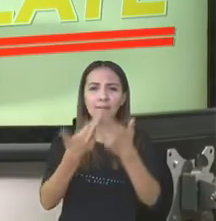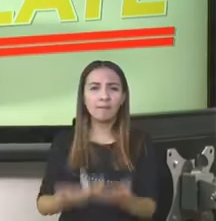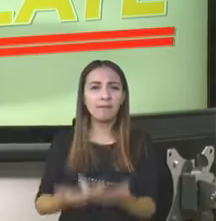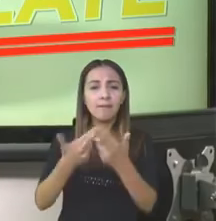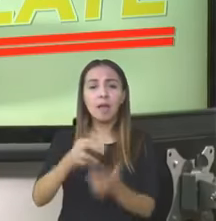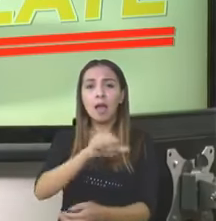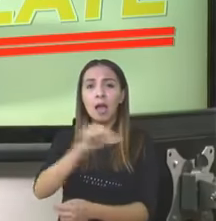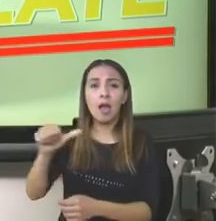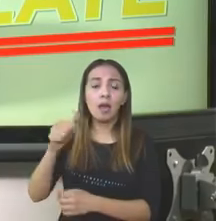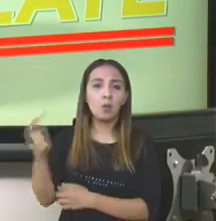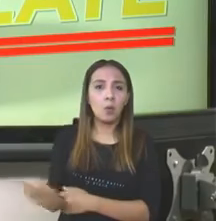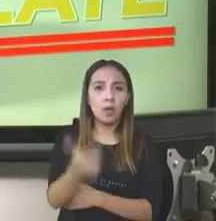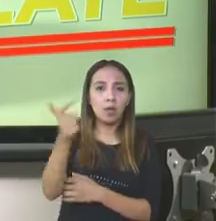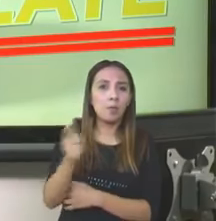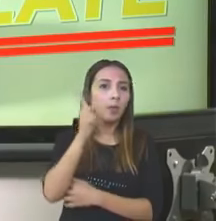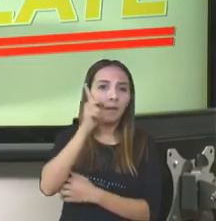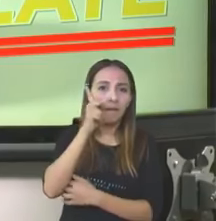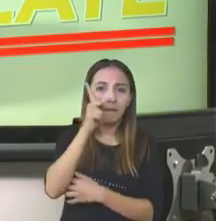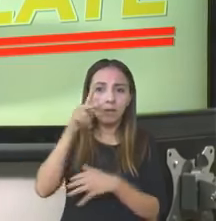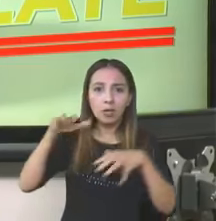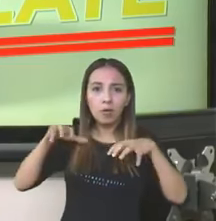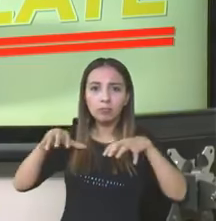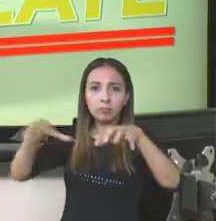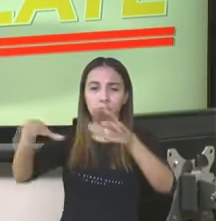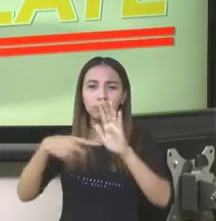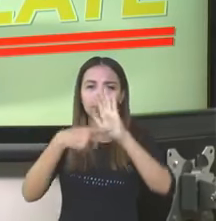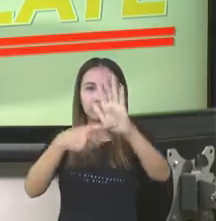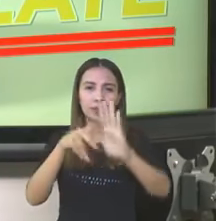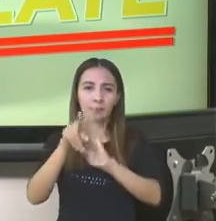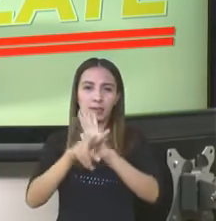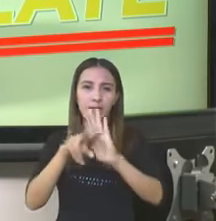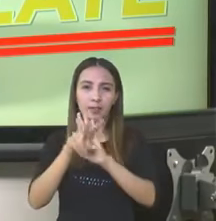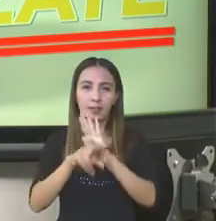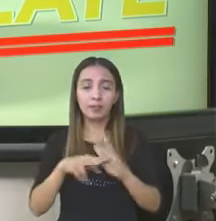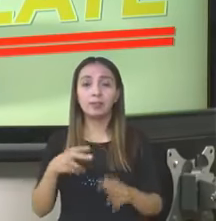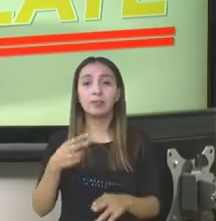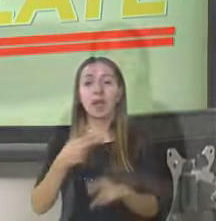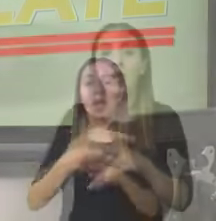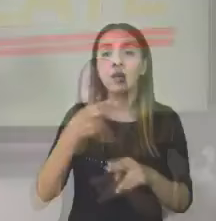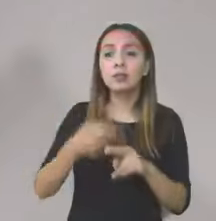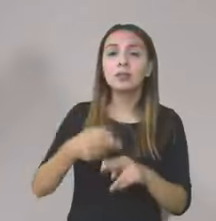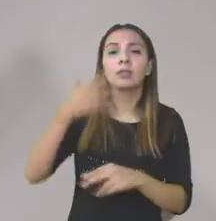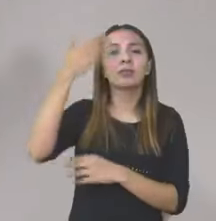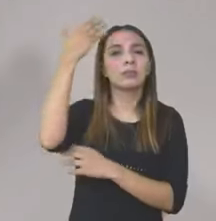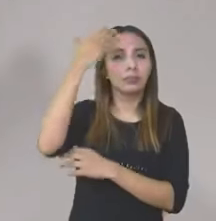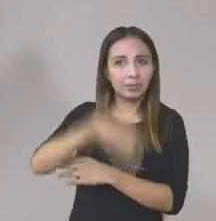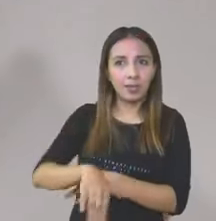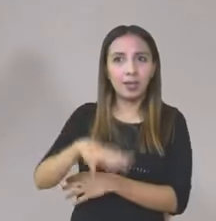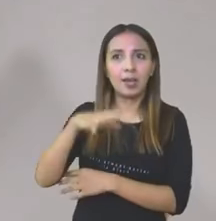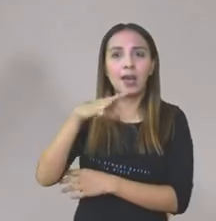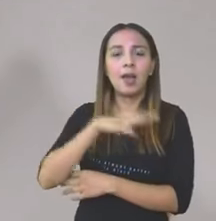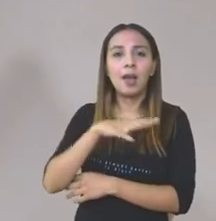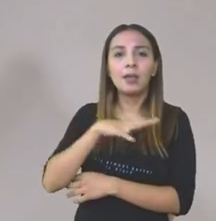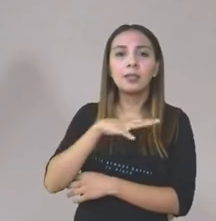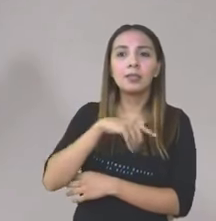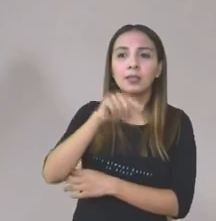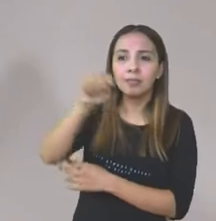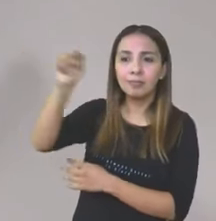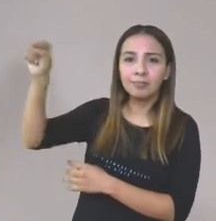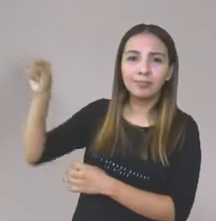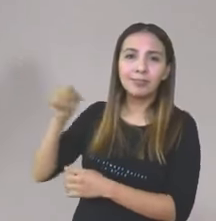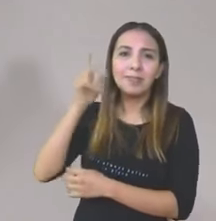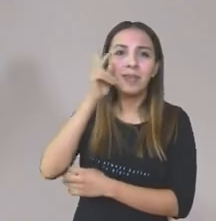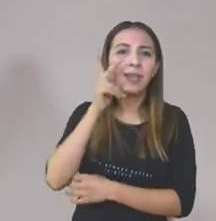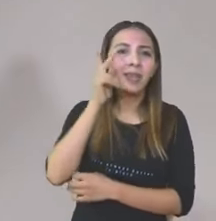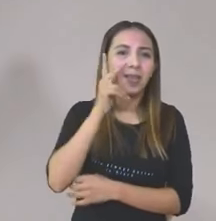Guadalupe, Baja California. Pone el video, Santiago, por favor. Incluso se tiene conocimiento de que varios productores